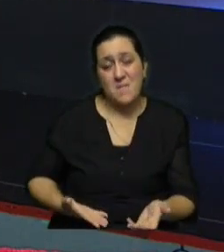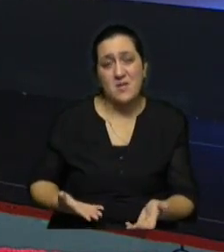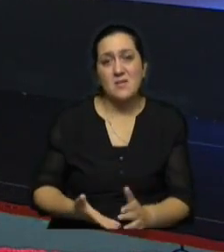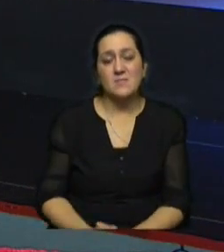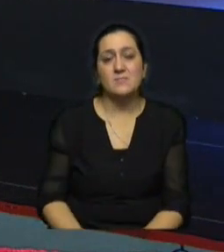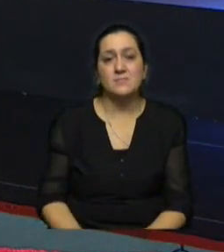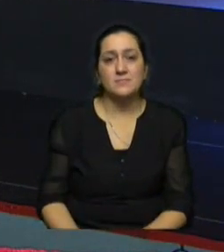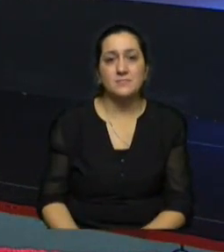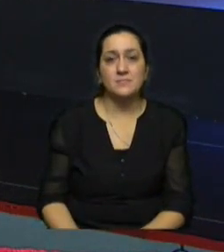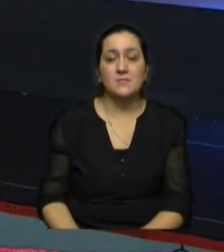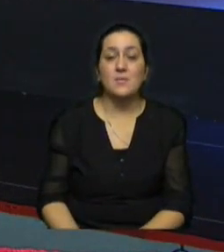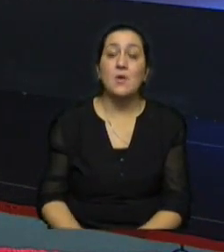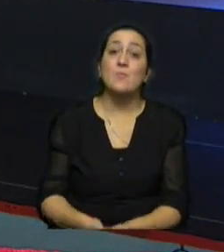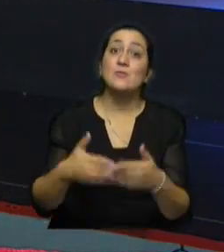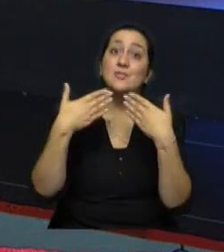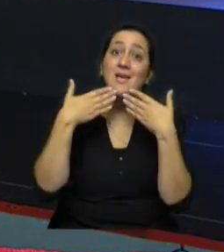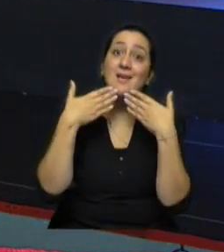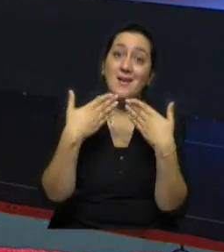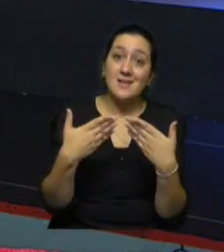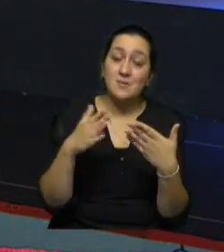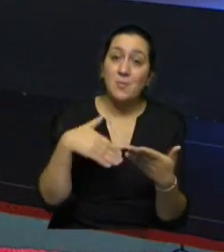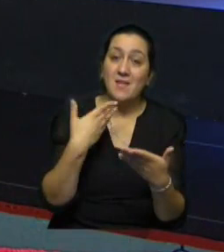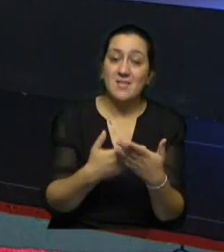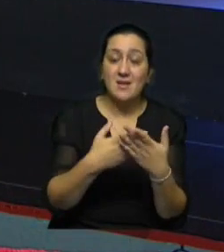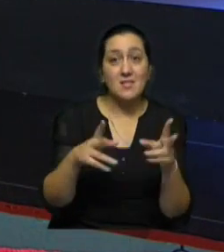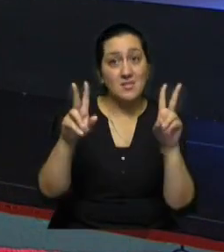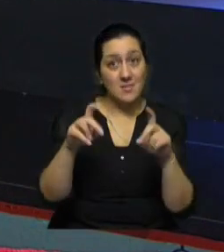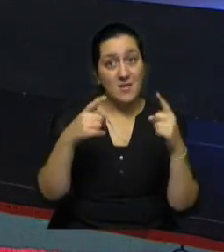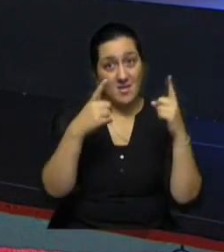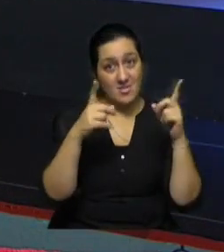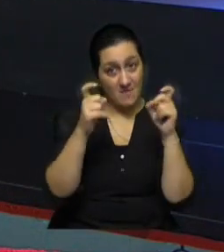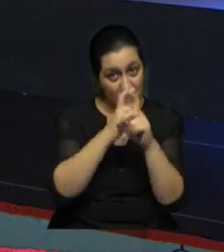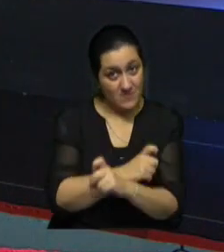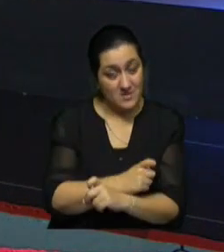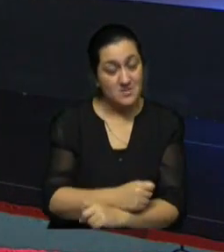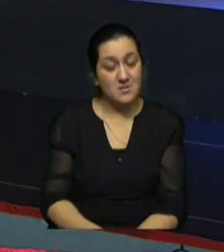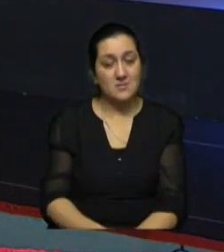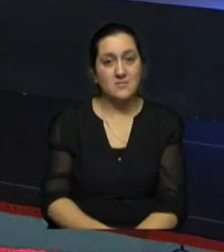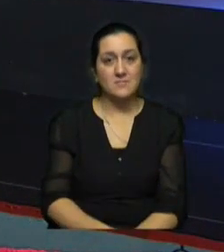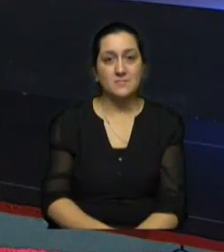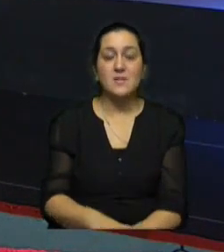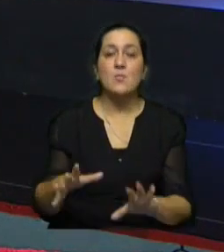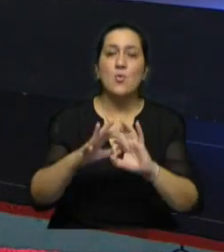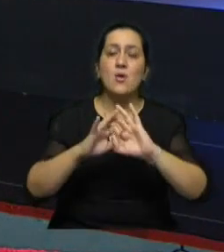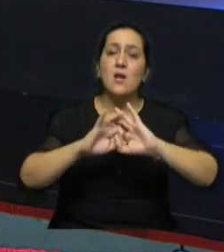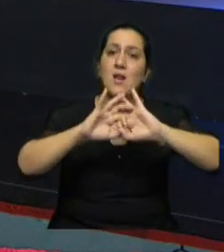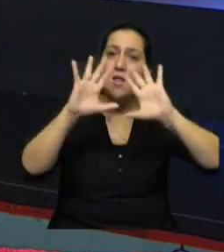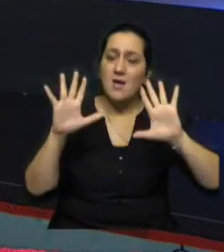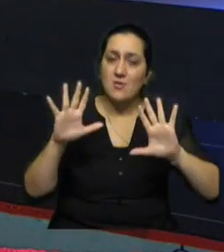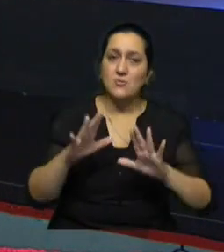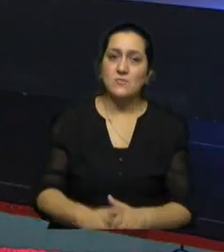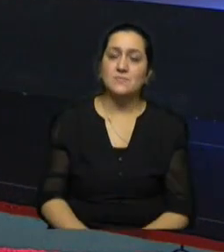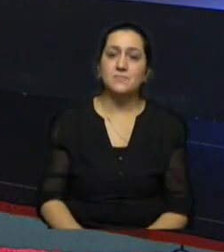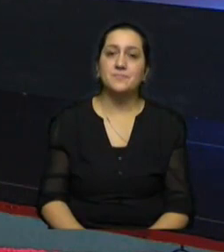estándares de la pobreza. Gracias, mil gracias por plantear temas difíciles de firma valiente de manera muy clara. De voz firma debe